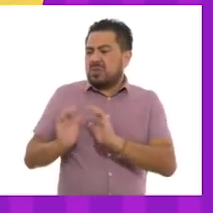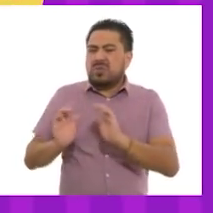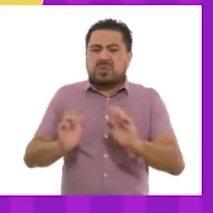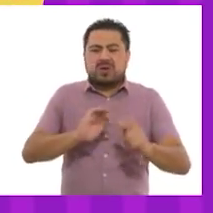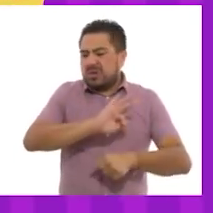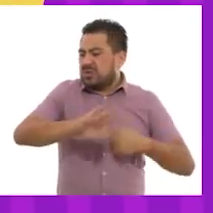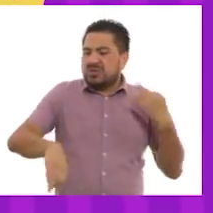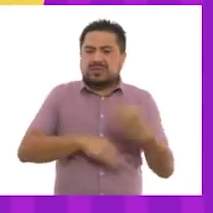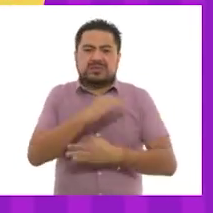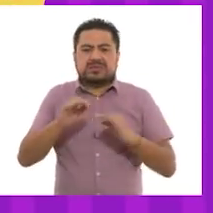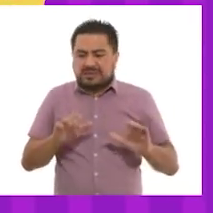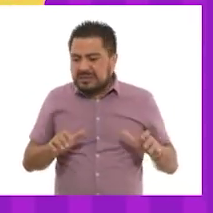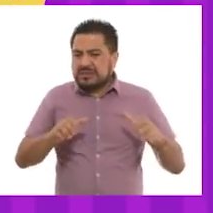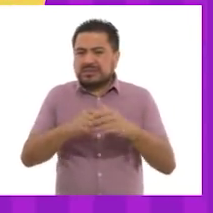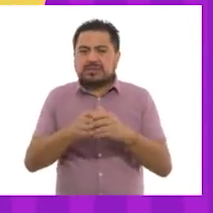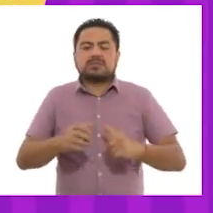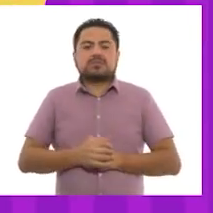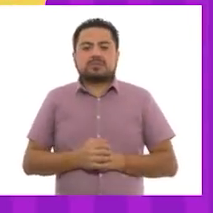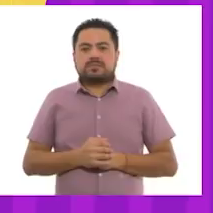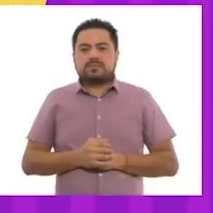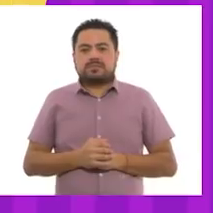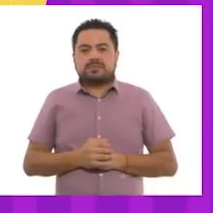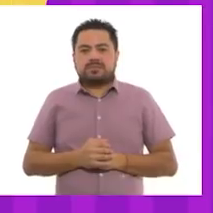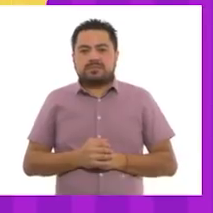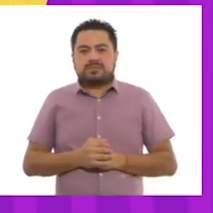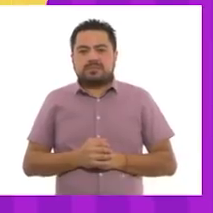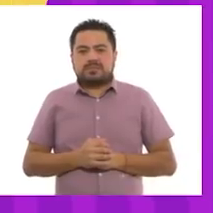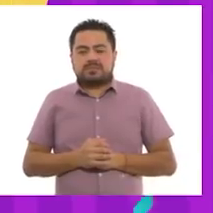unos a los otros.